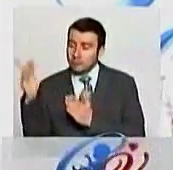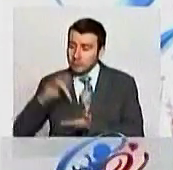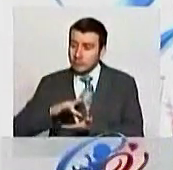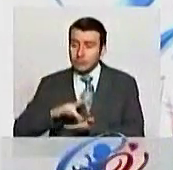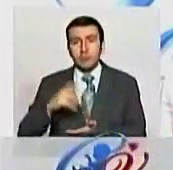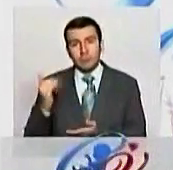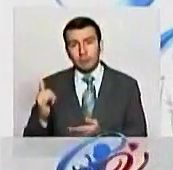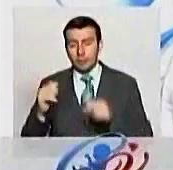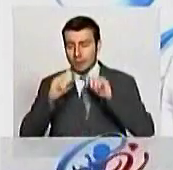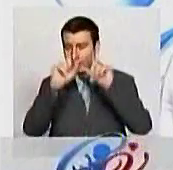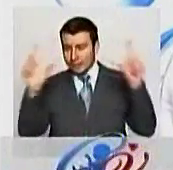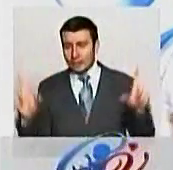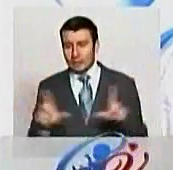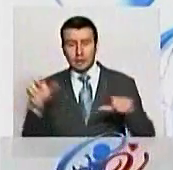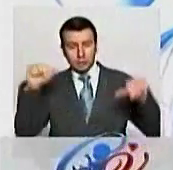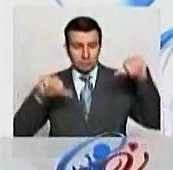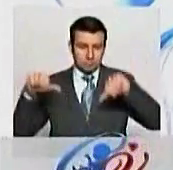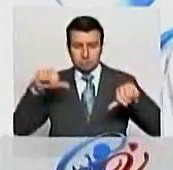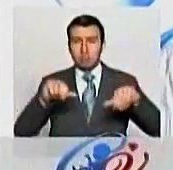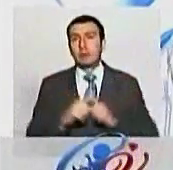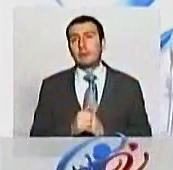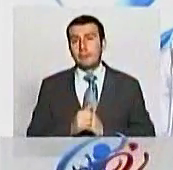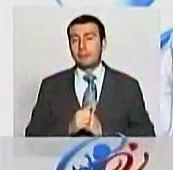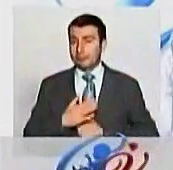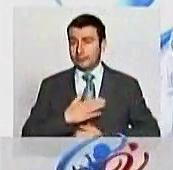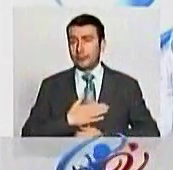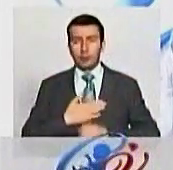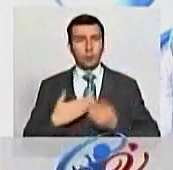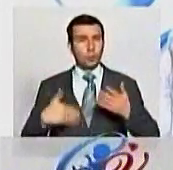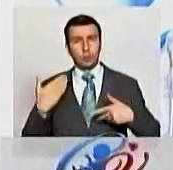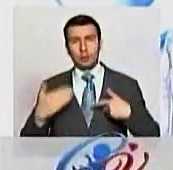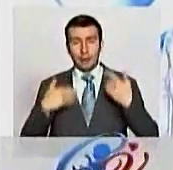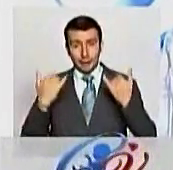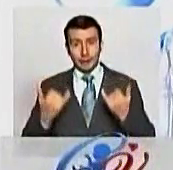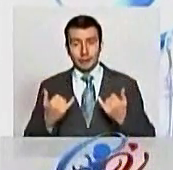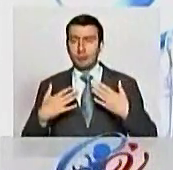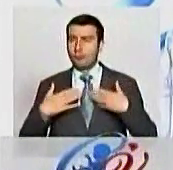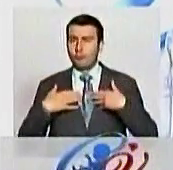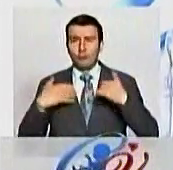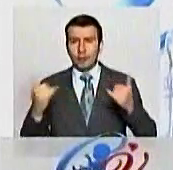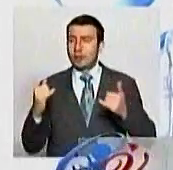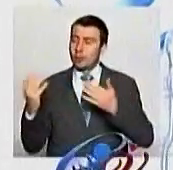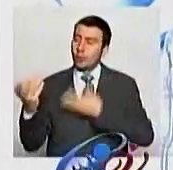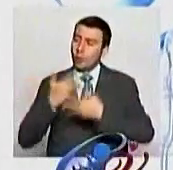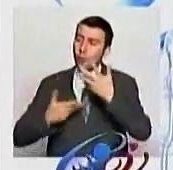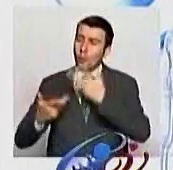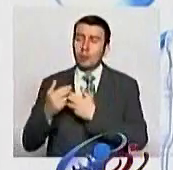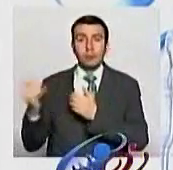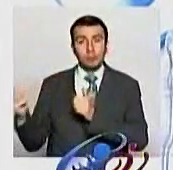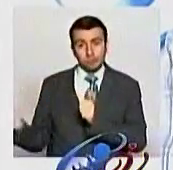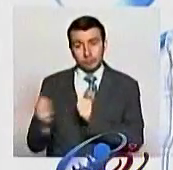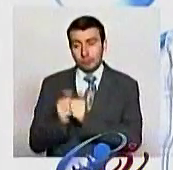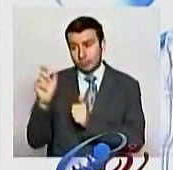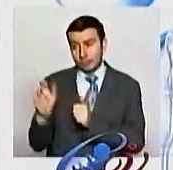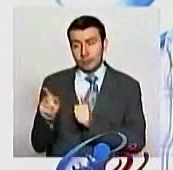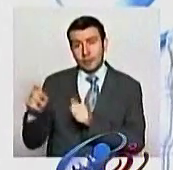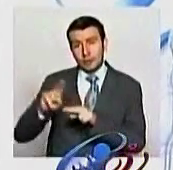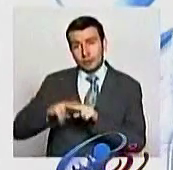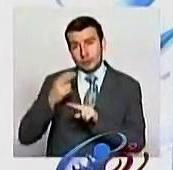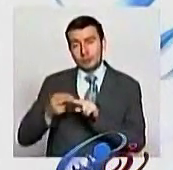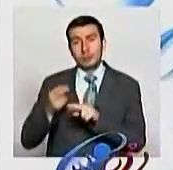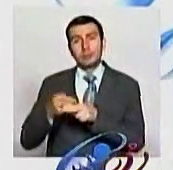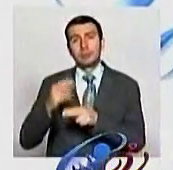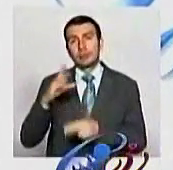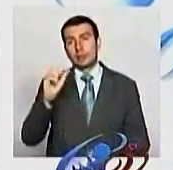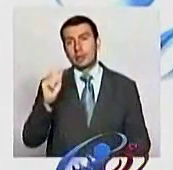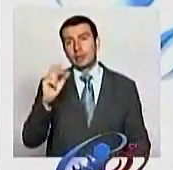Hoy, pues para mí es motivo de mucha alegría poder compartir este espacio con mi sobrina Carolina Restrepo